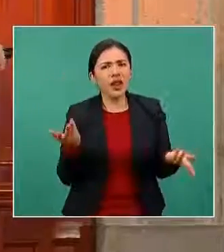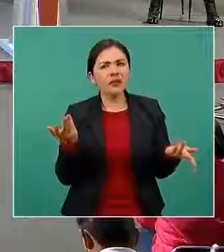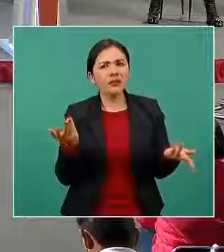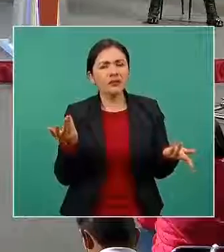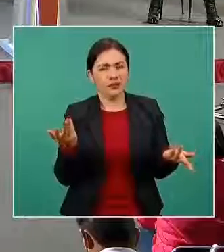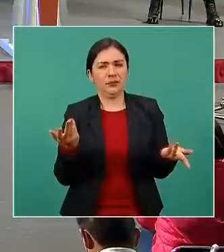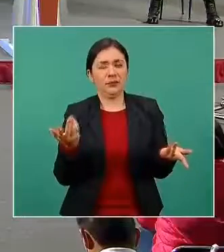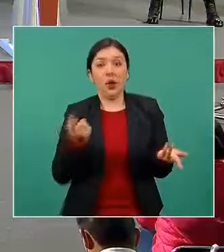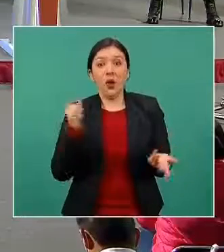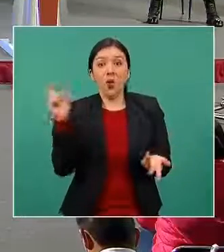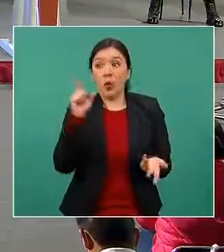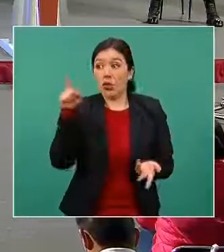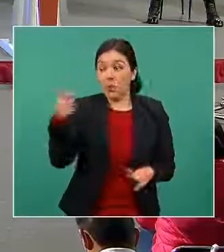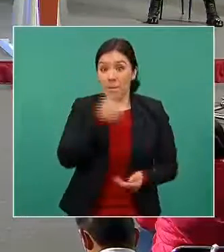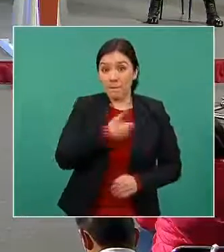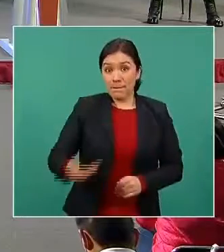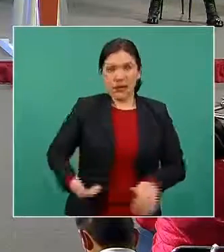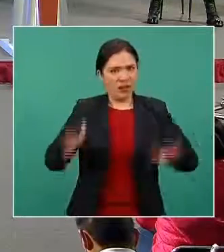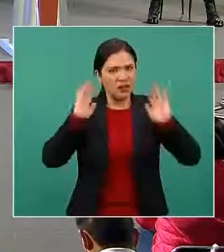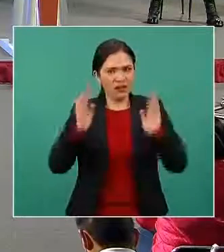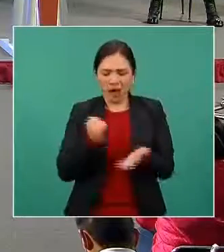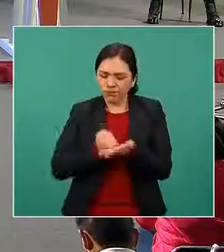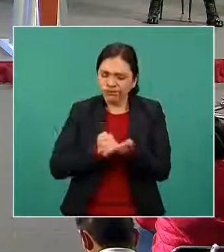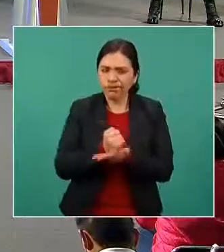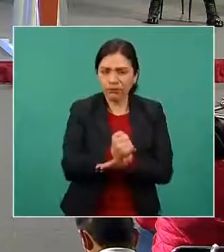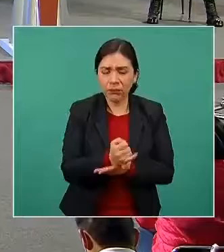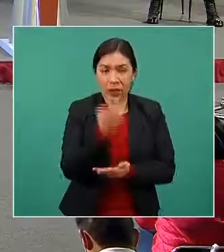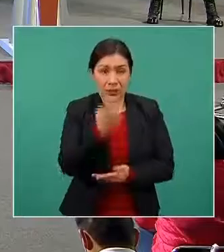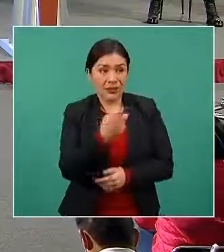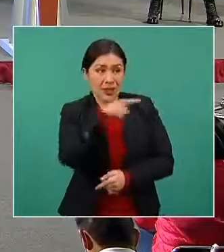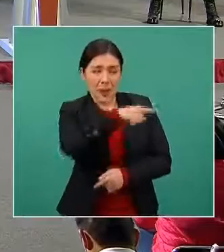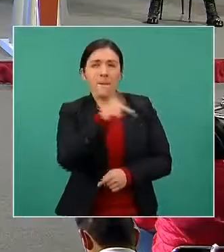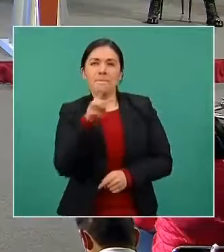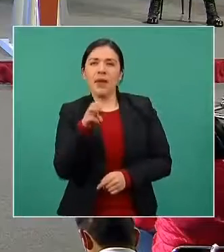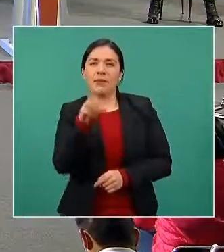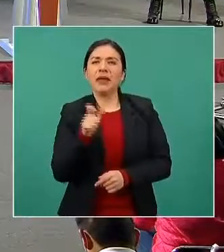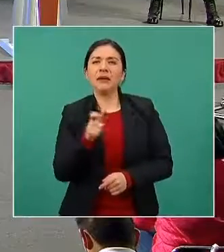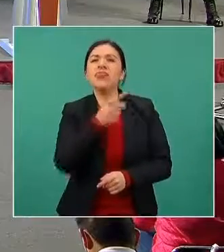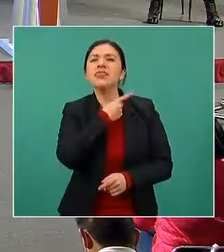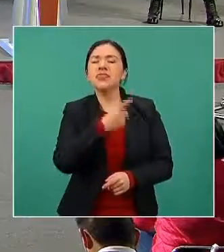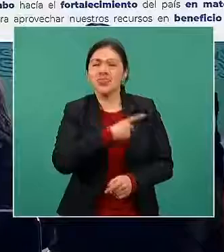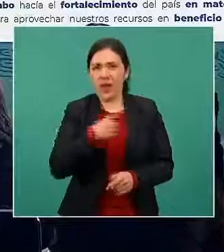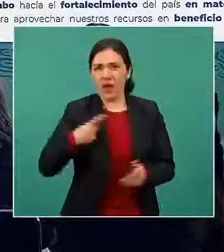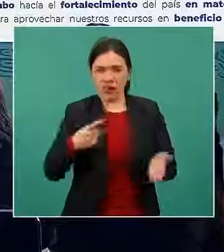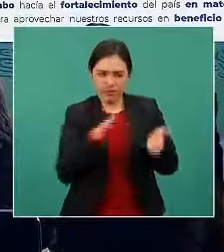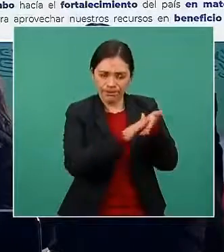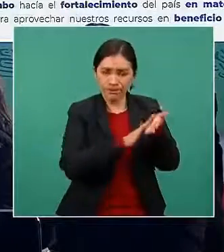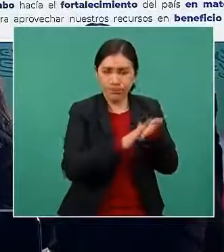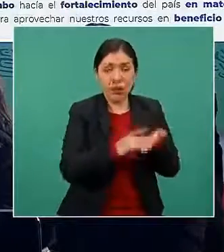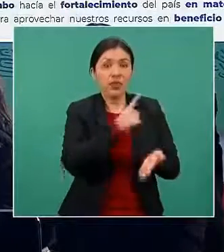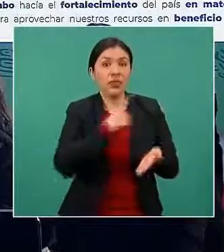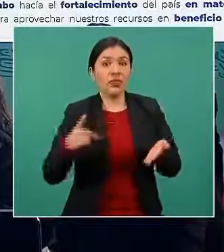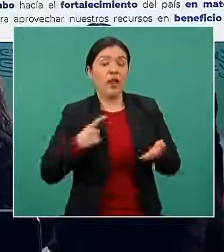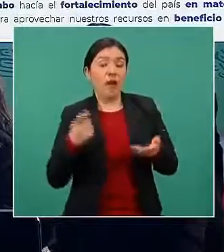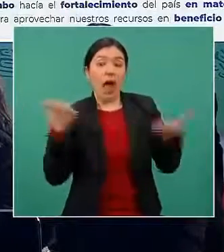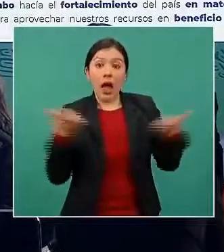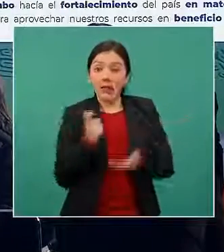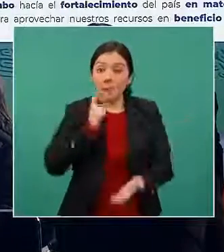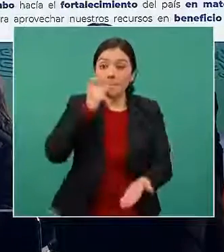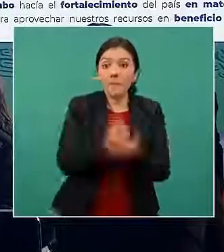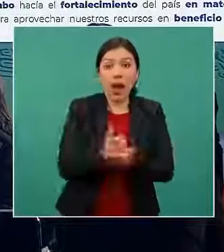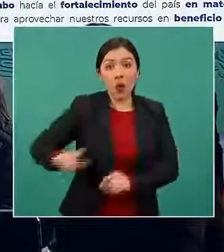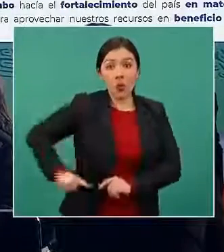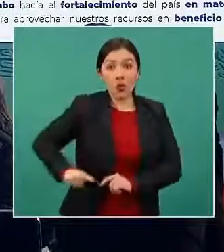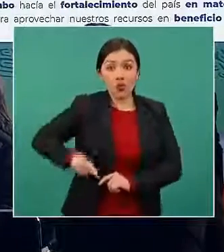Al decidir el presidente de la República que la deuda de Pemex ya la absorba el gobierno federal, hay una